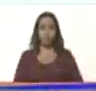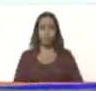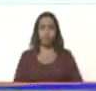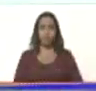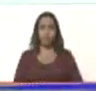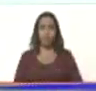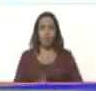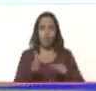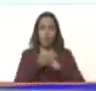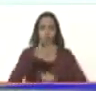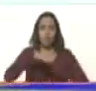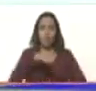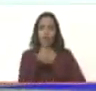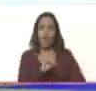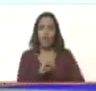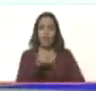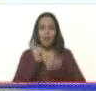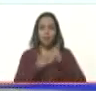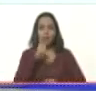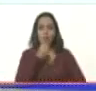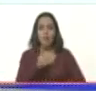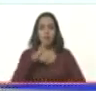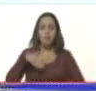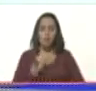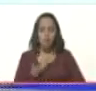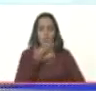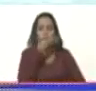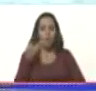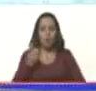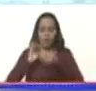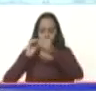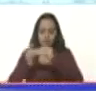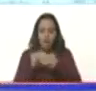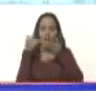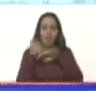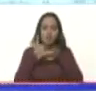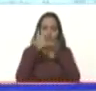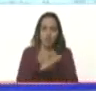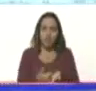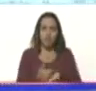¿Dónde están las cosas mal para ir a mejorar, arreglar, ayudar?